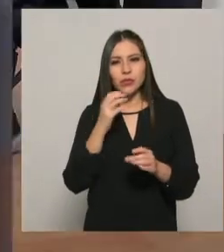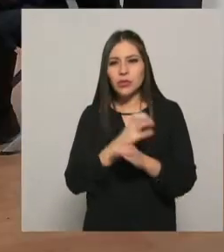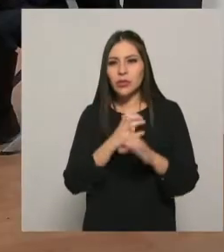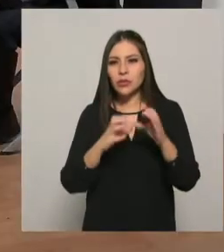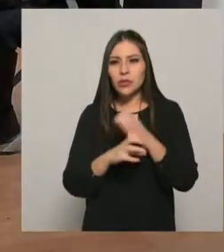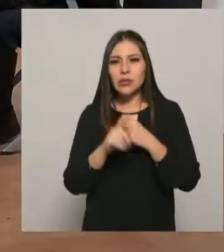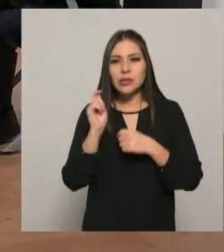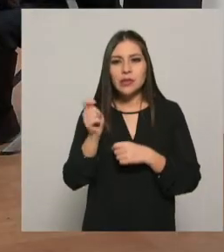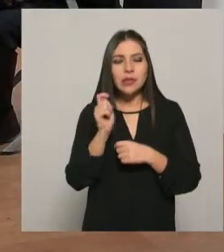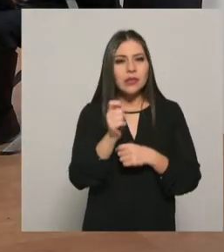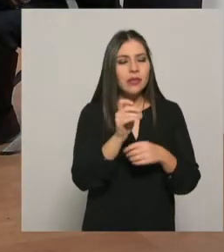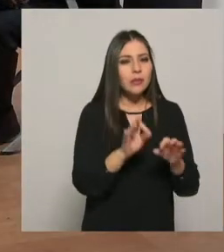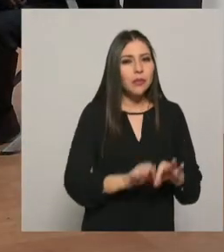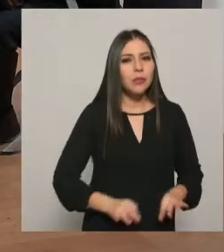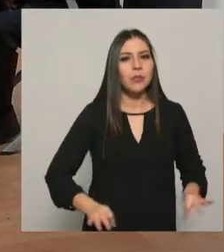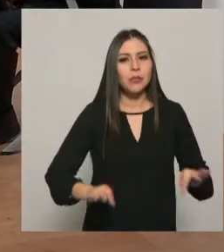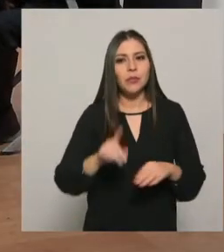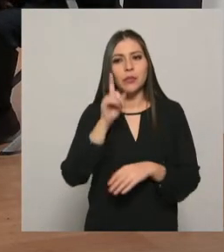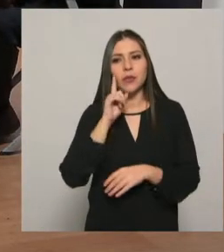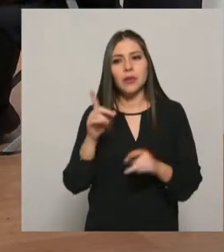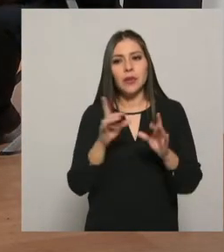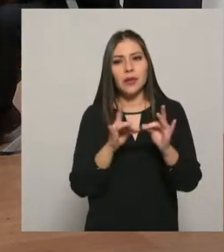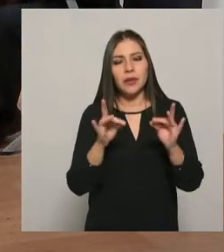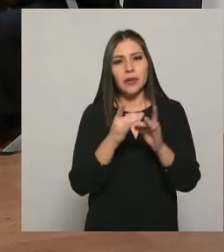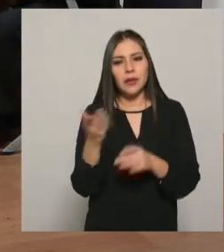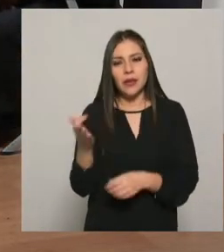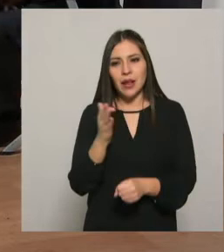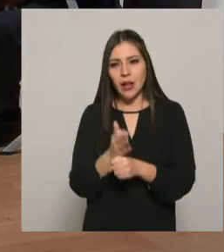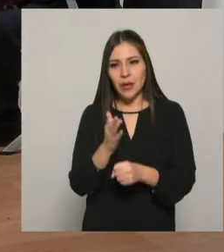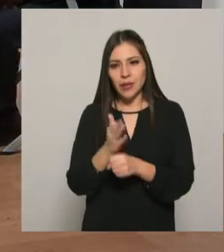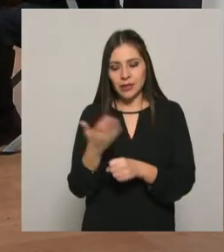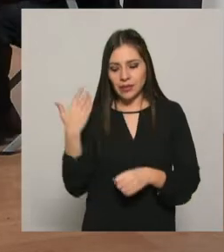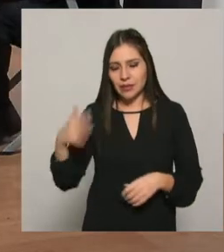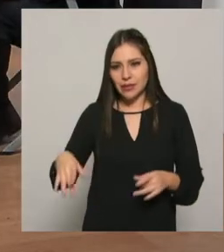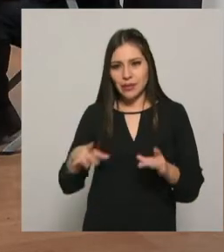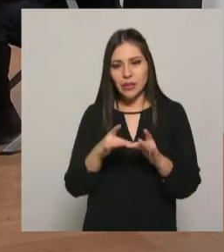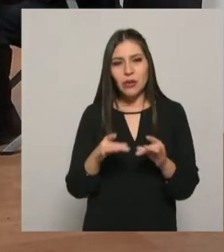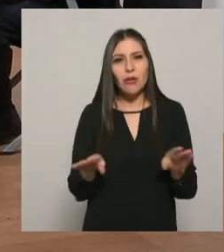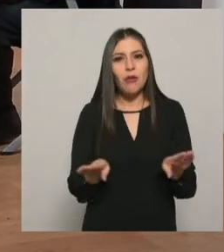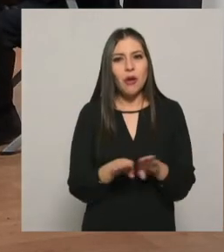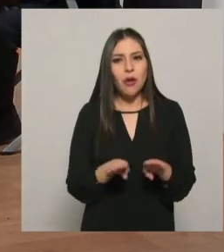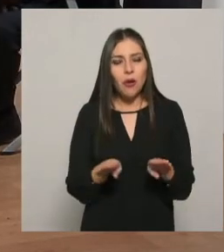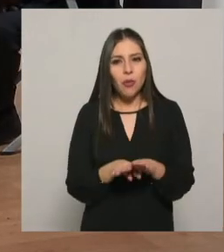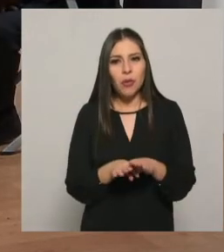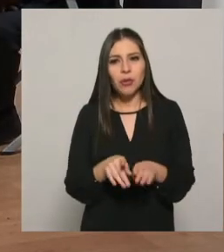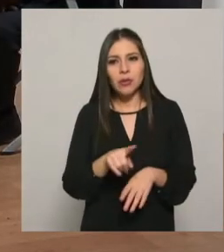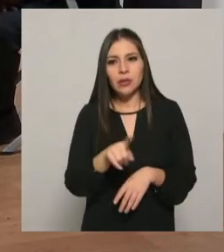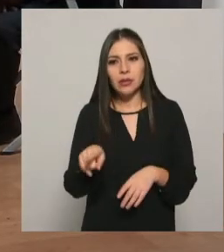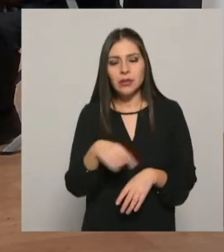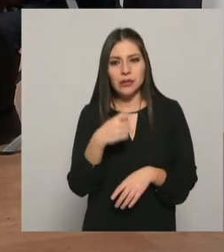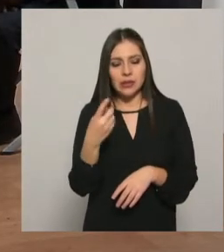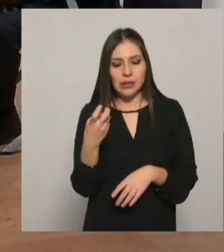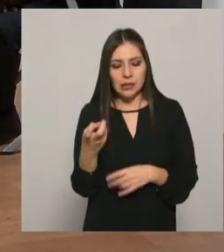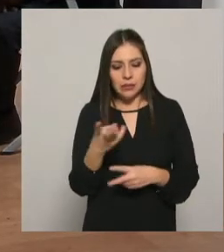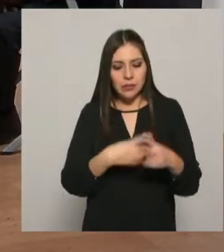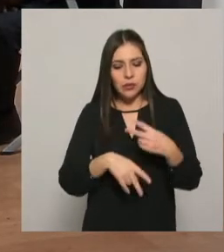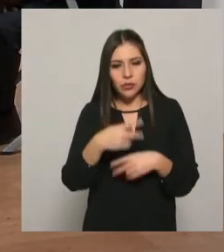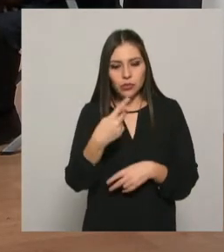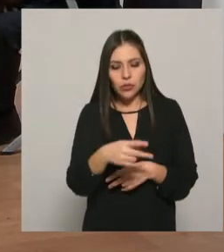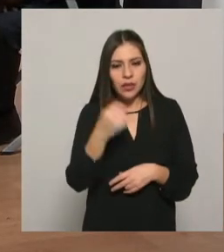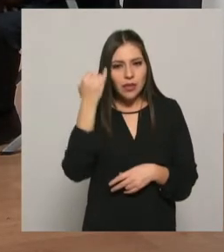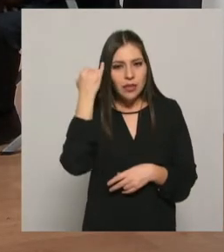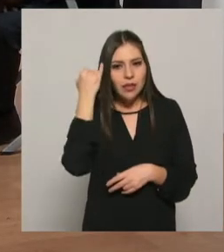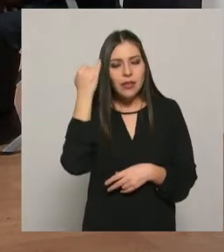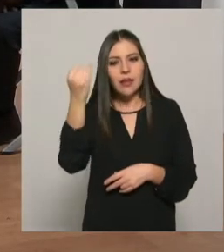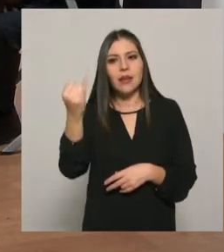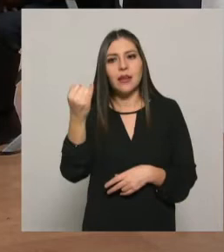simbolismo, nada más de escuchar a la maestra María Elena Solórzano lo que acaba de decir, de qué modo se concebía esta idea, esta